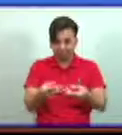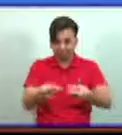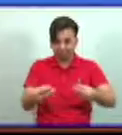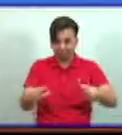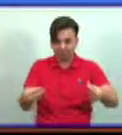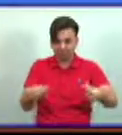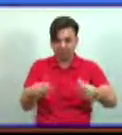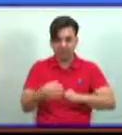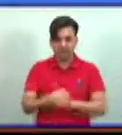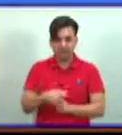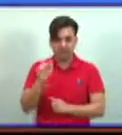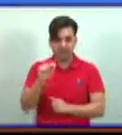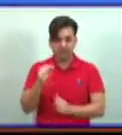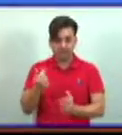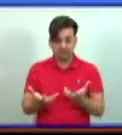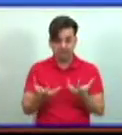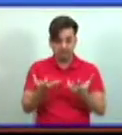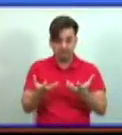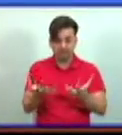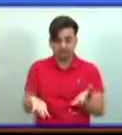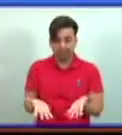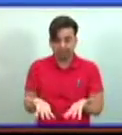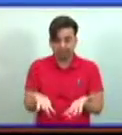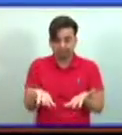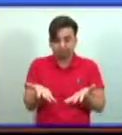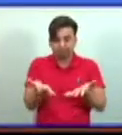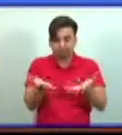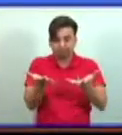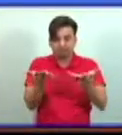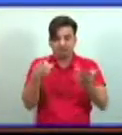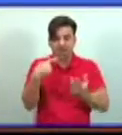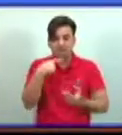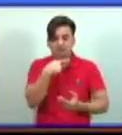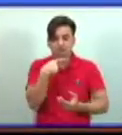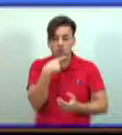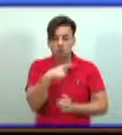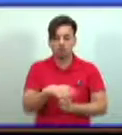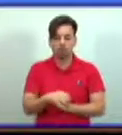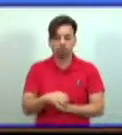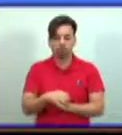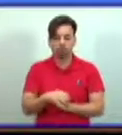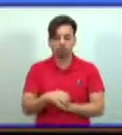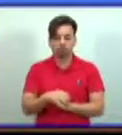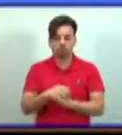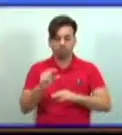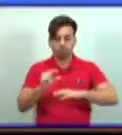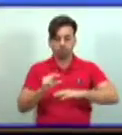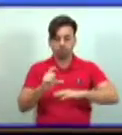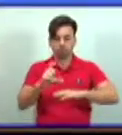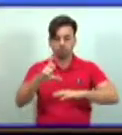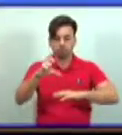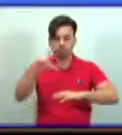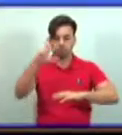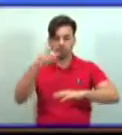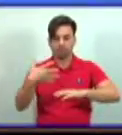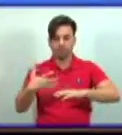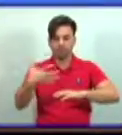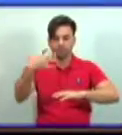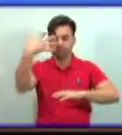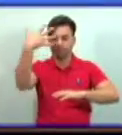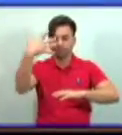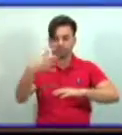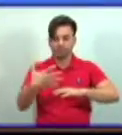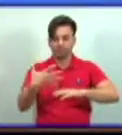el espacio. Al atravesar la atmósfera, el dióxido de carbono, los freones y el metano absorben parte de